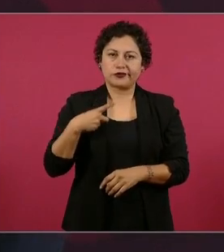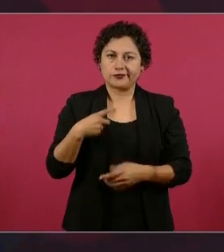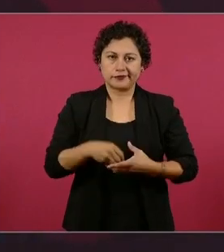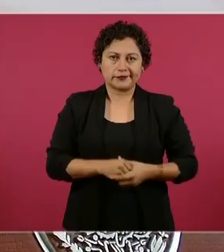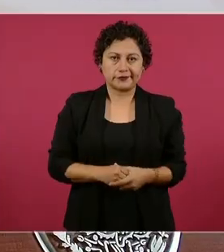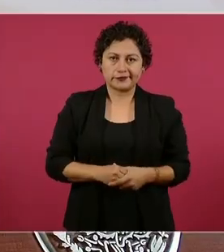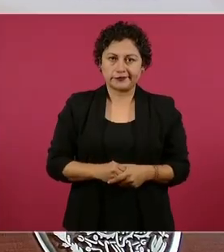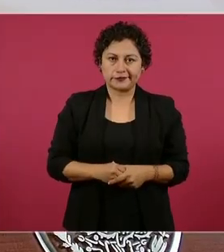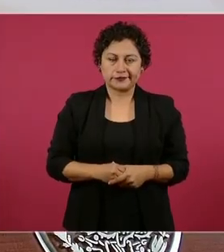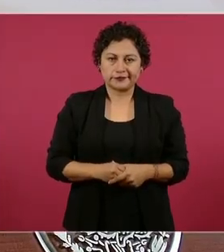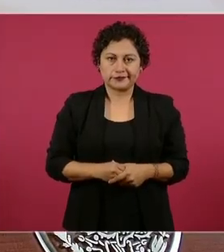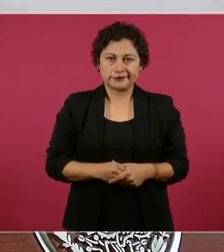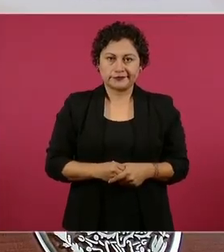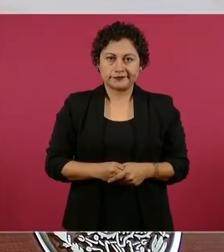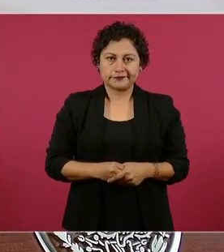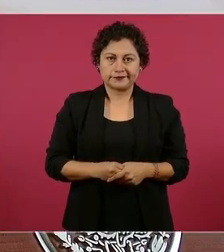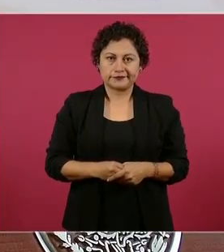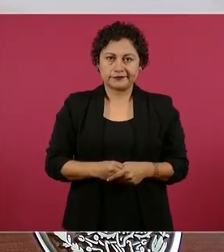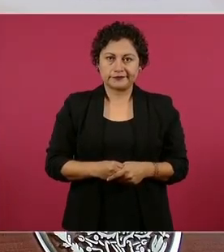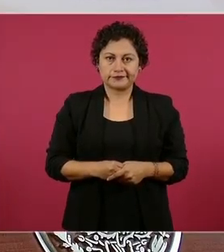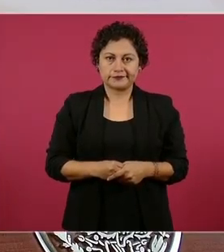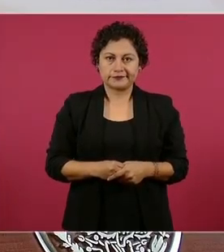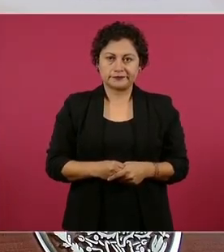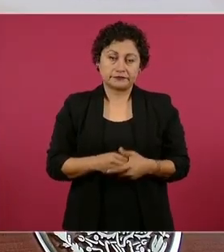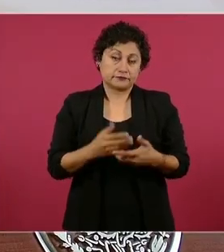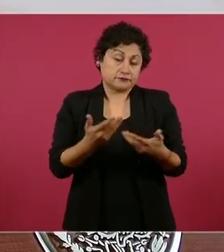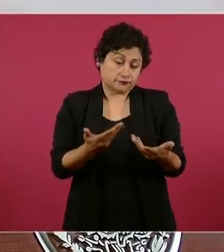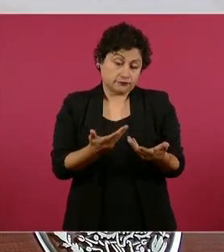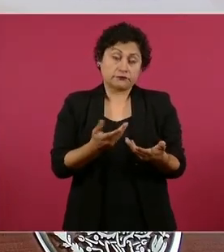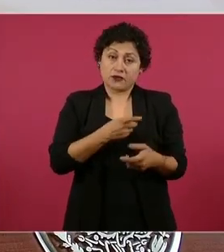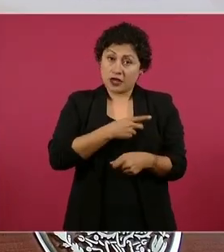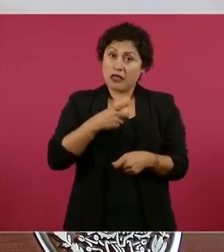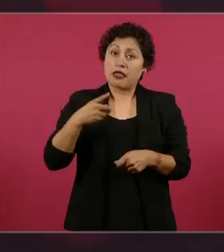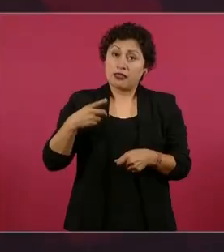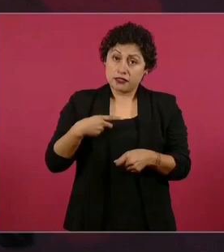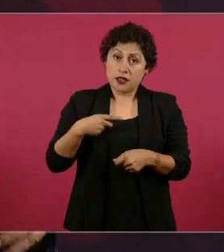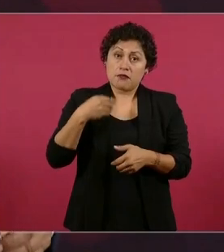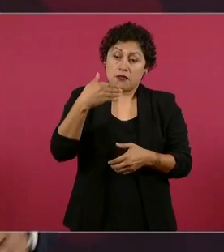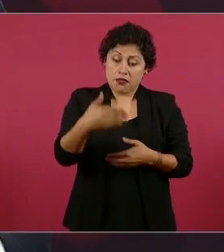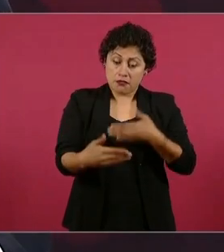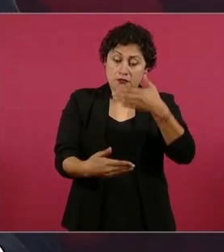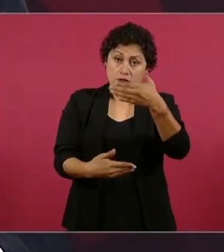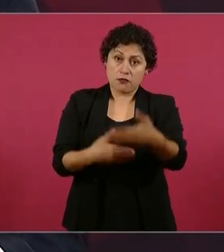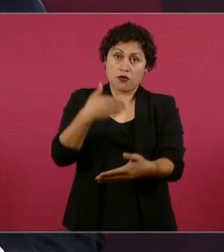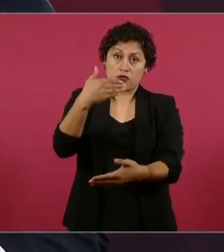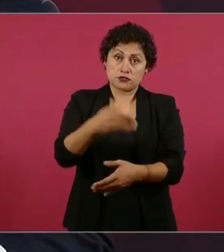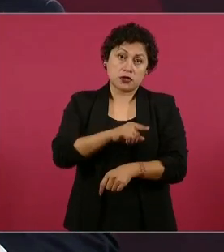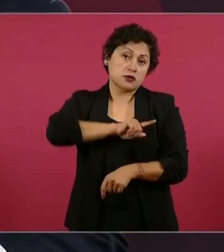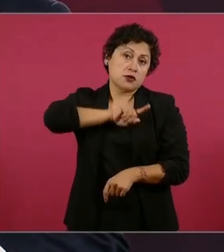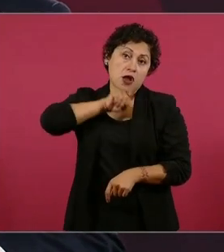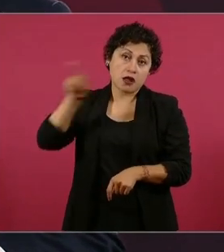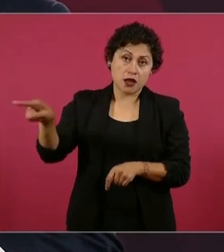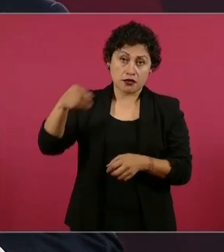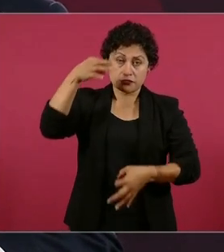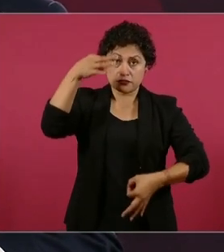Que termine el tribunal de hacer su trabajo